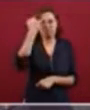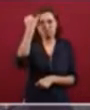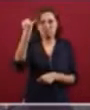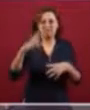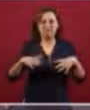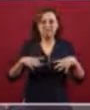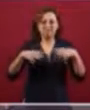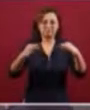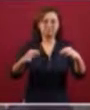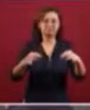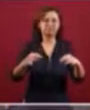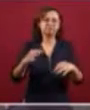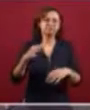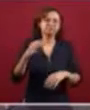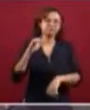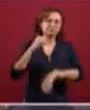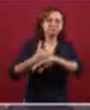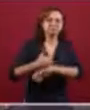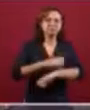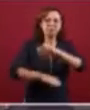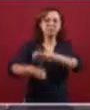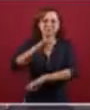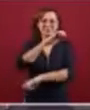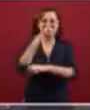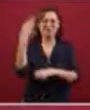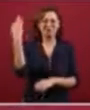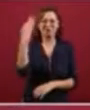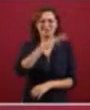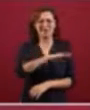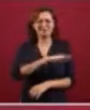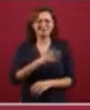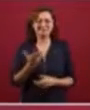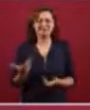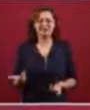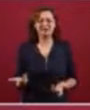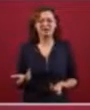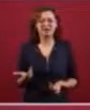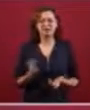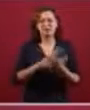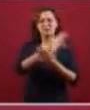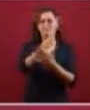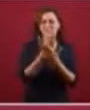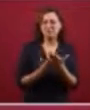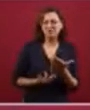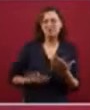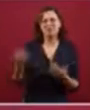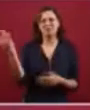empresas fantasmas, a la facturación falsa,